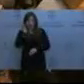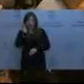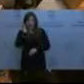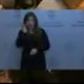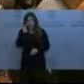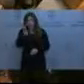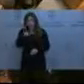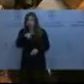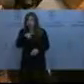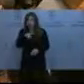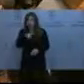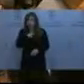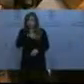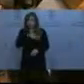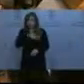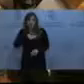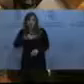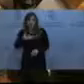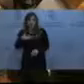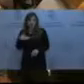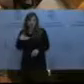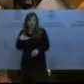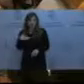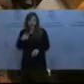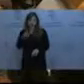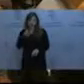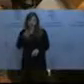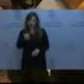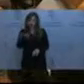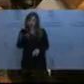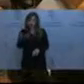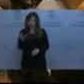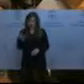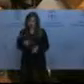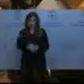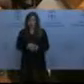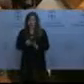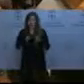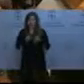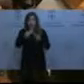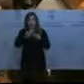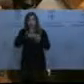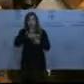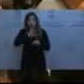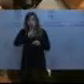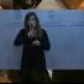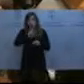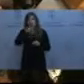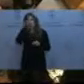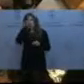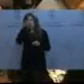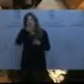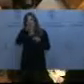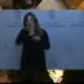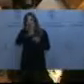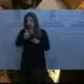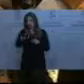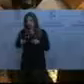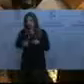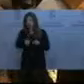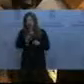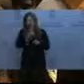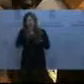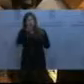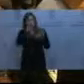le quiero decir lo siguiente. En nuestro grupo parlamentario le preocupan varias cosas. No me ha